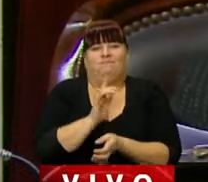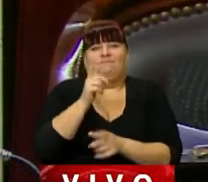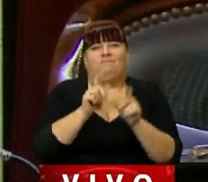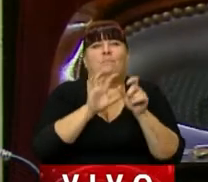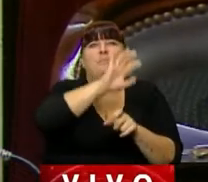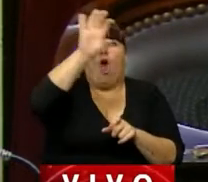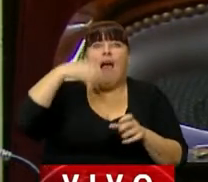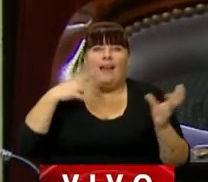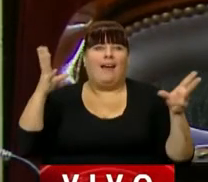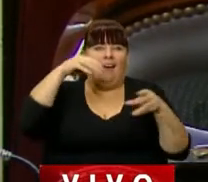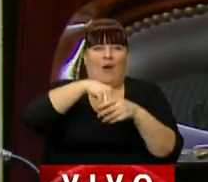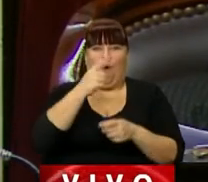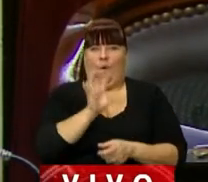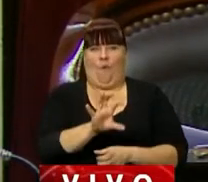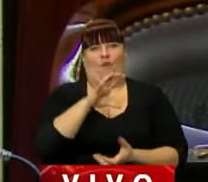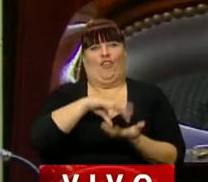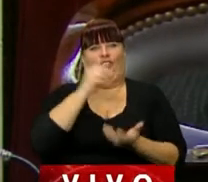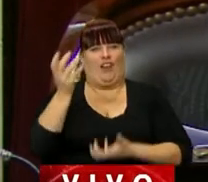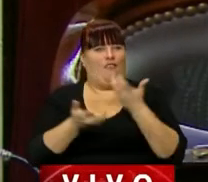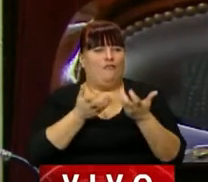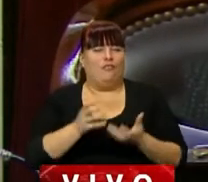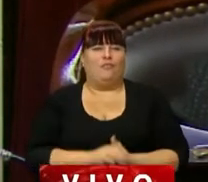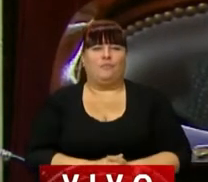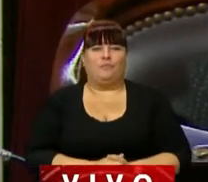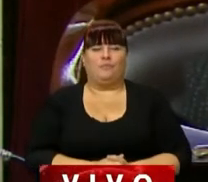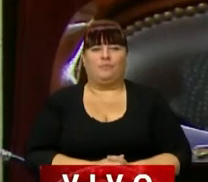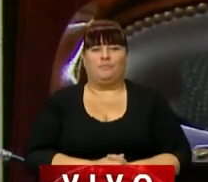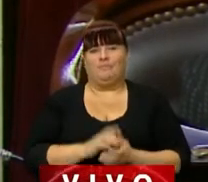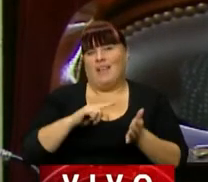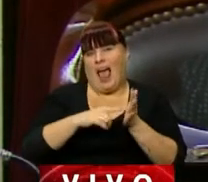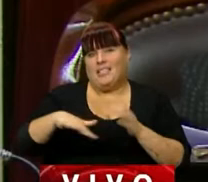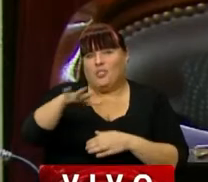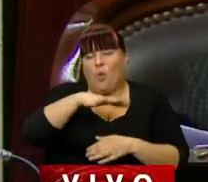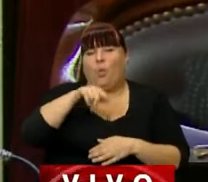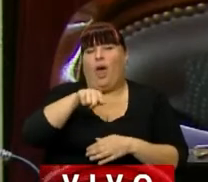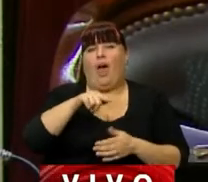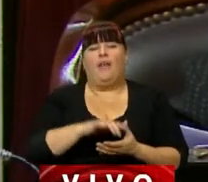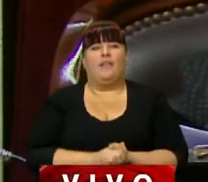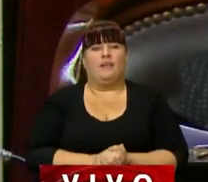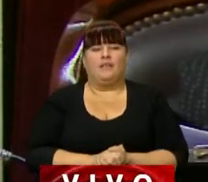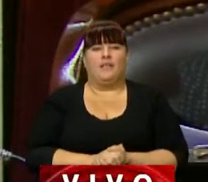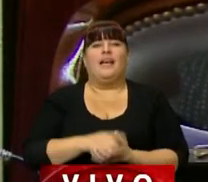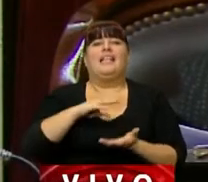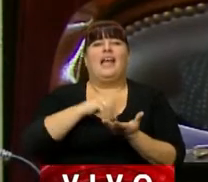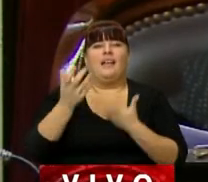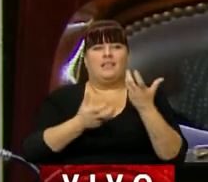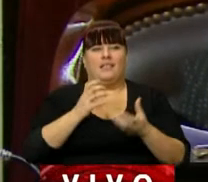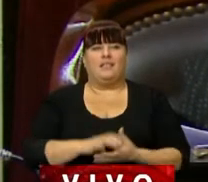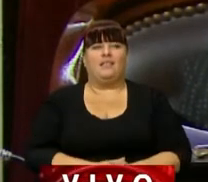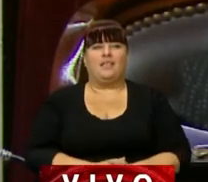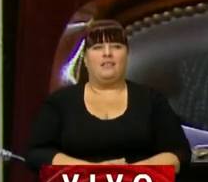a tantas provincias argentinas dentro de nuestras ciudades, ¿no?, de nuestra isla de Tierra del